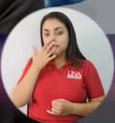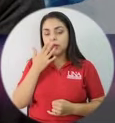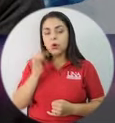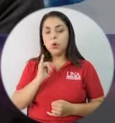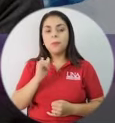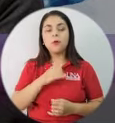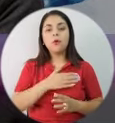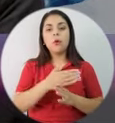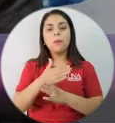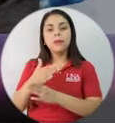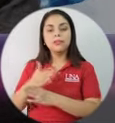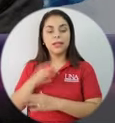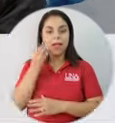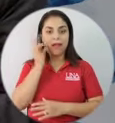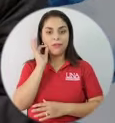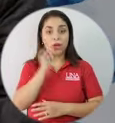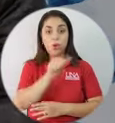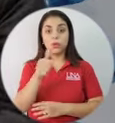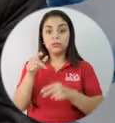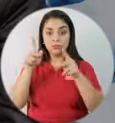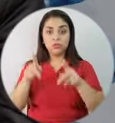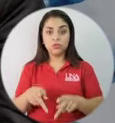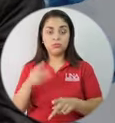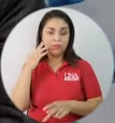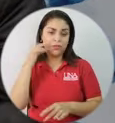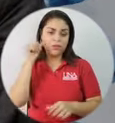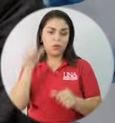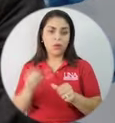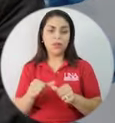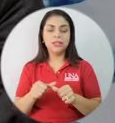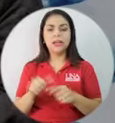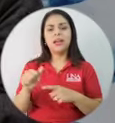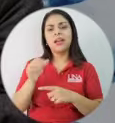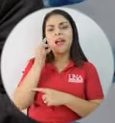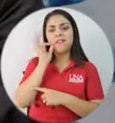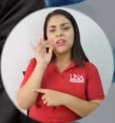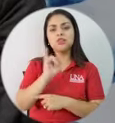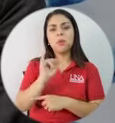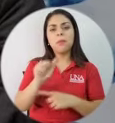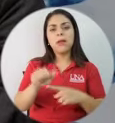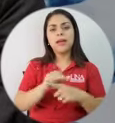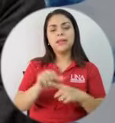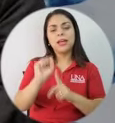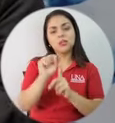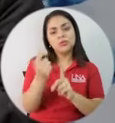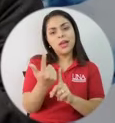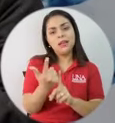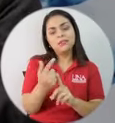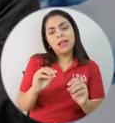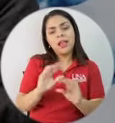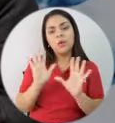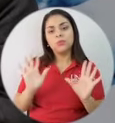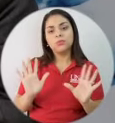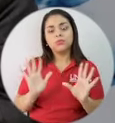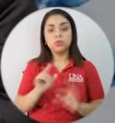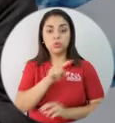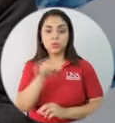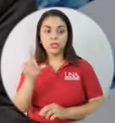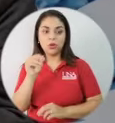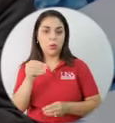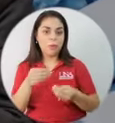esa experiencia de compartir el café con otras personas? Porque también hablamos de que el café es una práctica social. Claro que sí. Y entonces, en esa